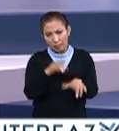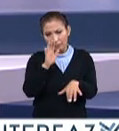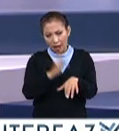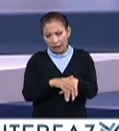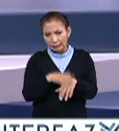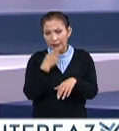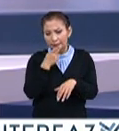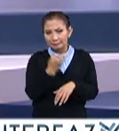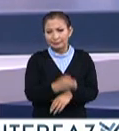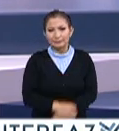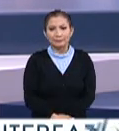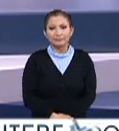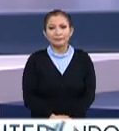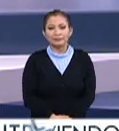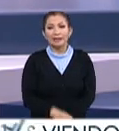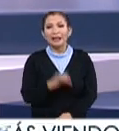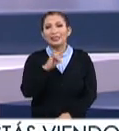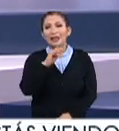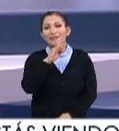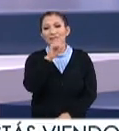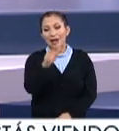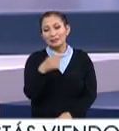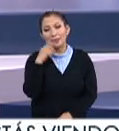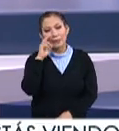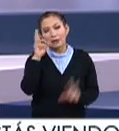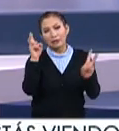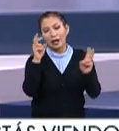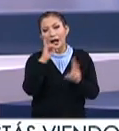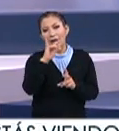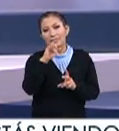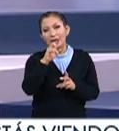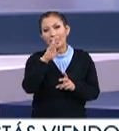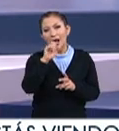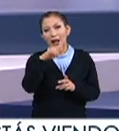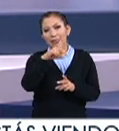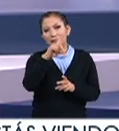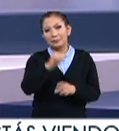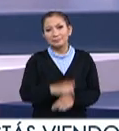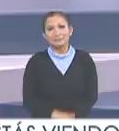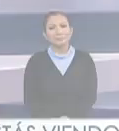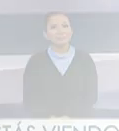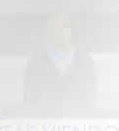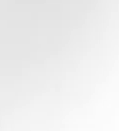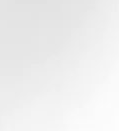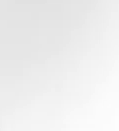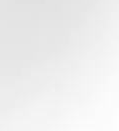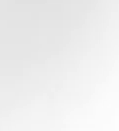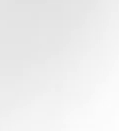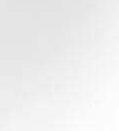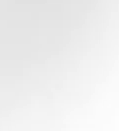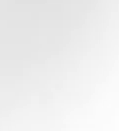regresemos seguimos platicando. Claro. Estamos en Interfaz y estamos platicando con Javier Aranda.